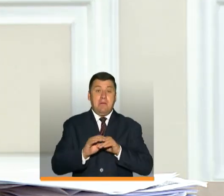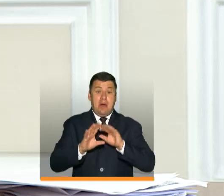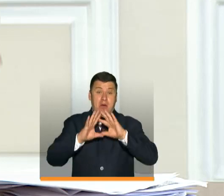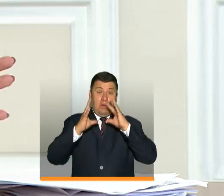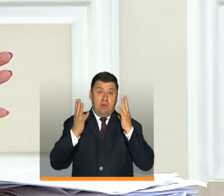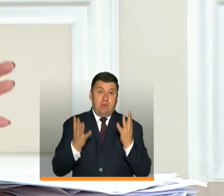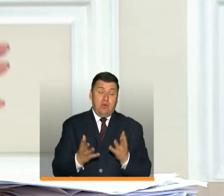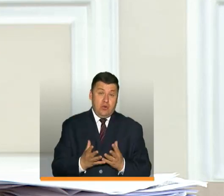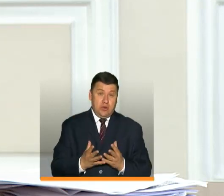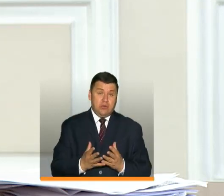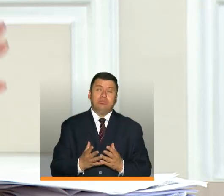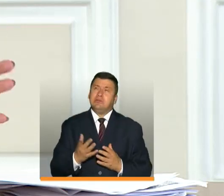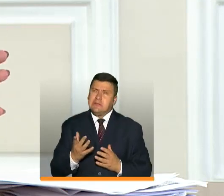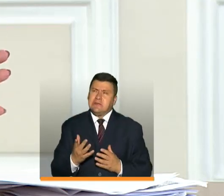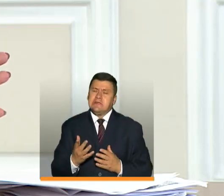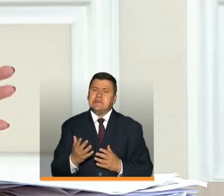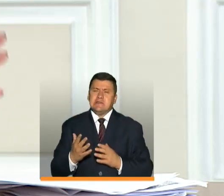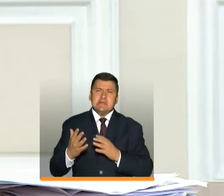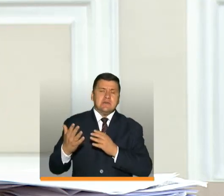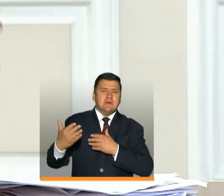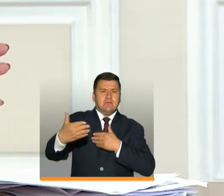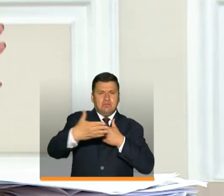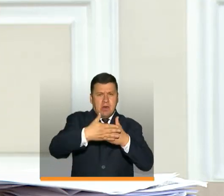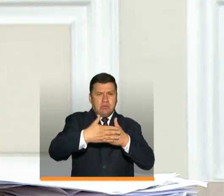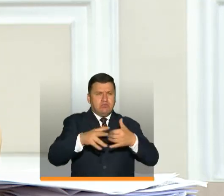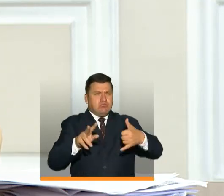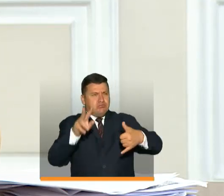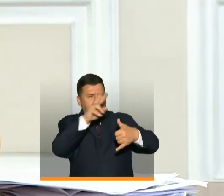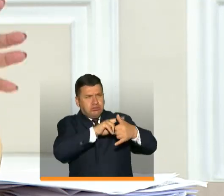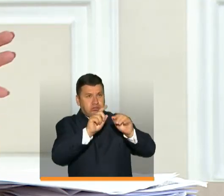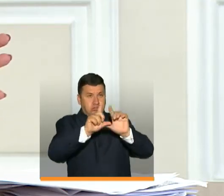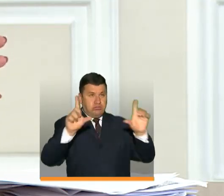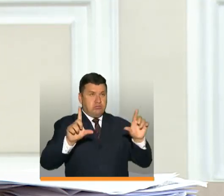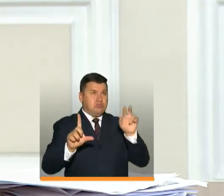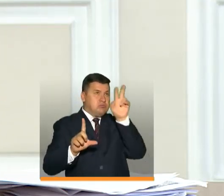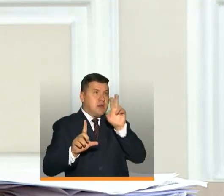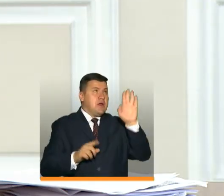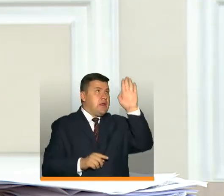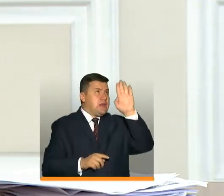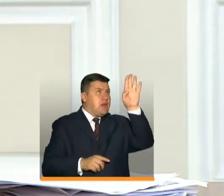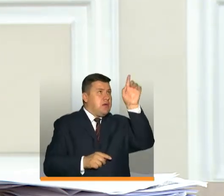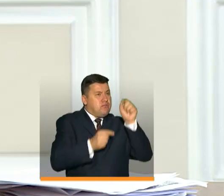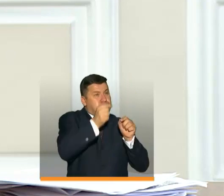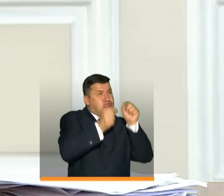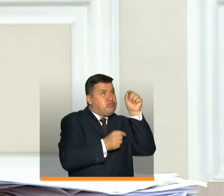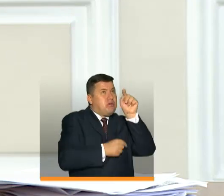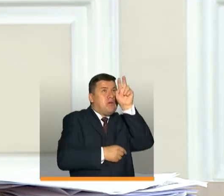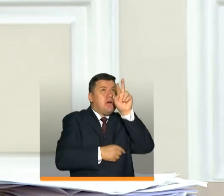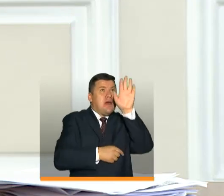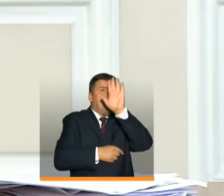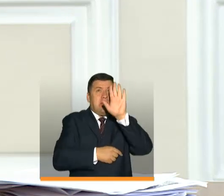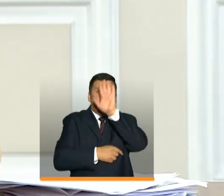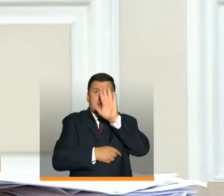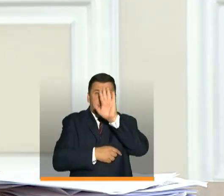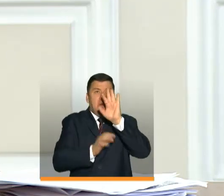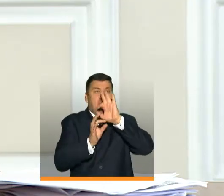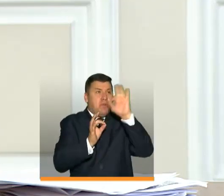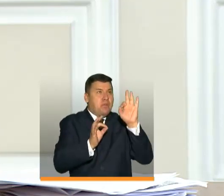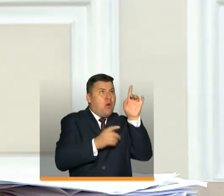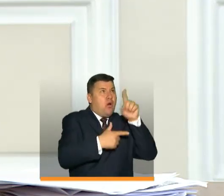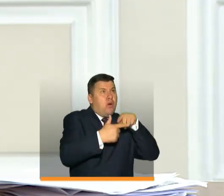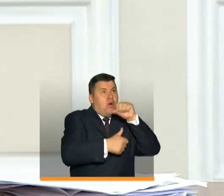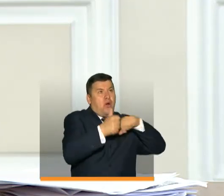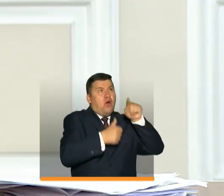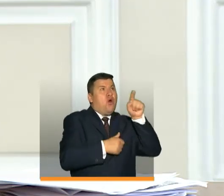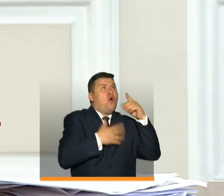Mundial hemos montado un tablero de control que nos permite revisar en cada departamento, en cada municipio, cómo está la